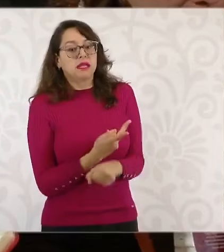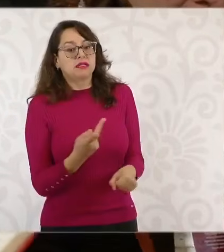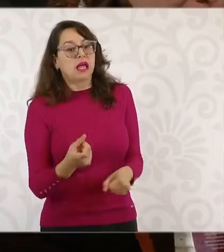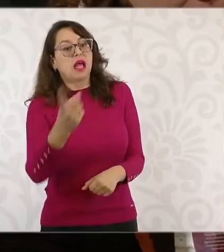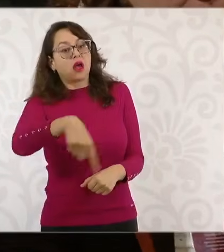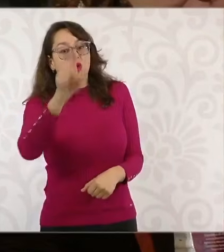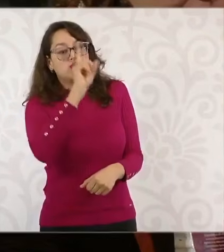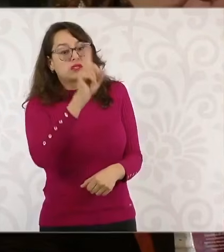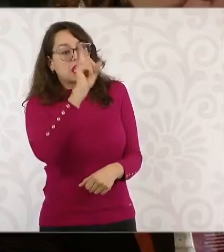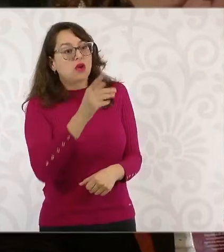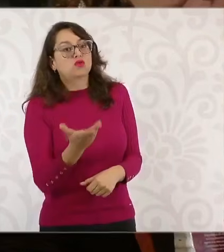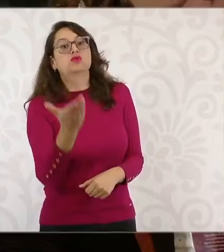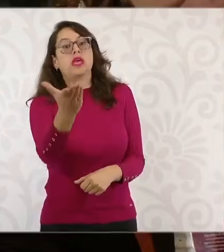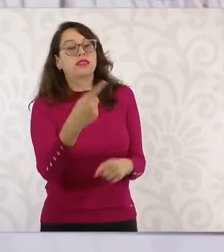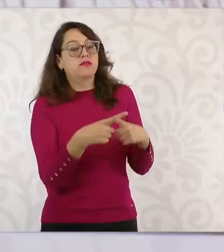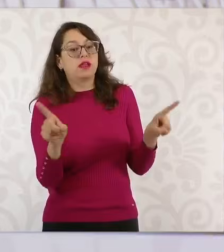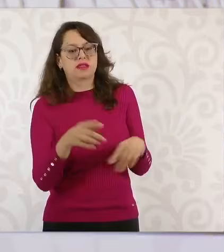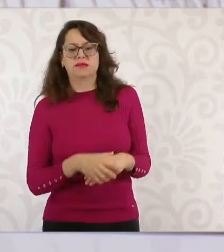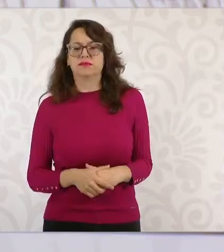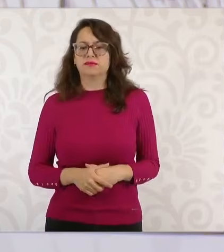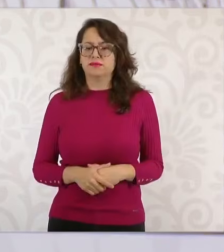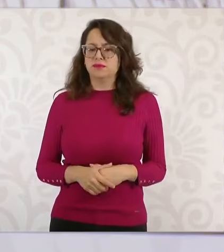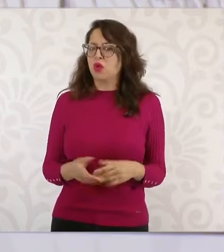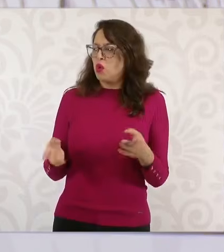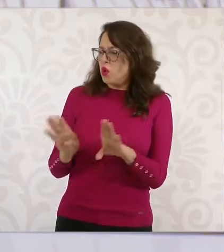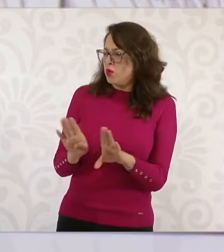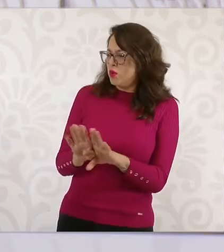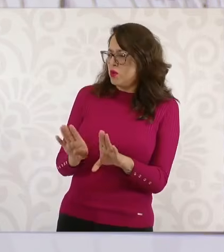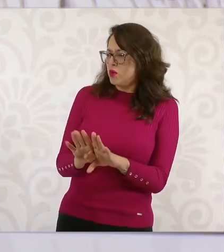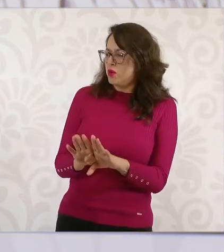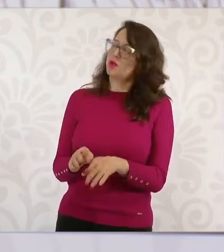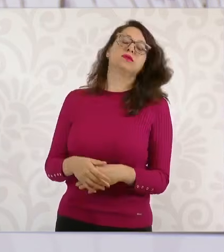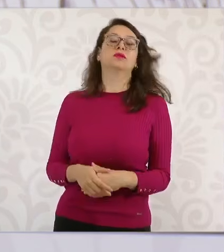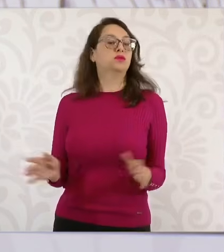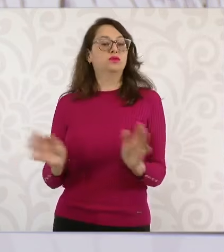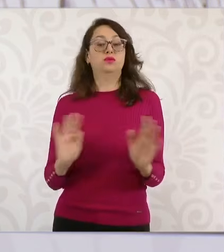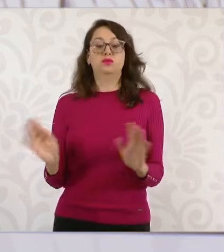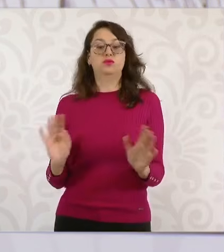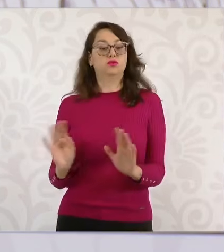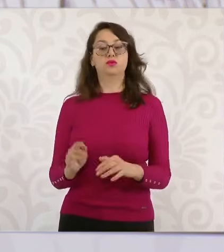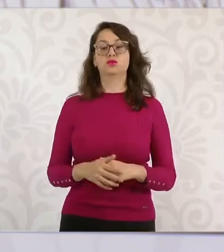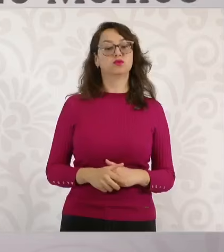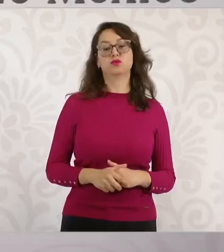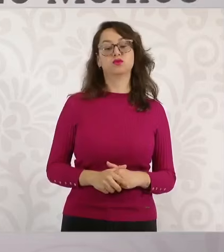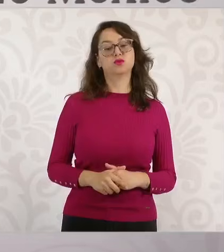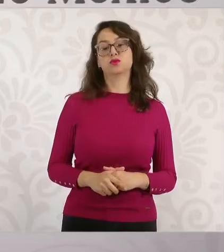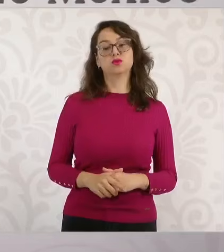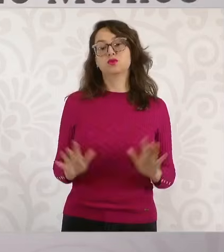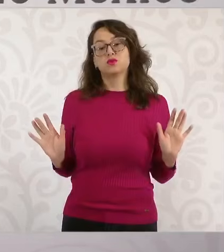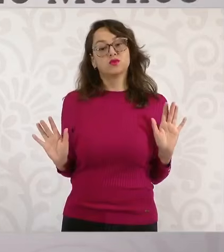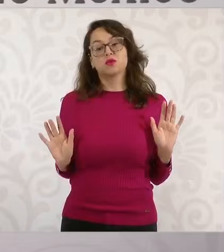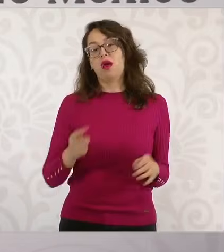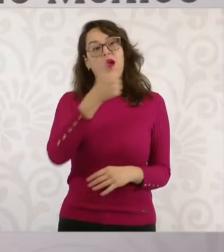o qué recomendación les haría a usted? ¿Cómo? ¿De lo que se publicó? Sí, claro. Bueno, pues ya que lo